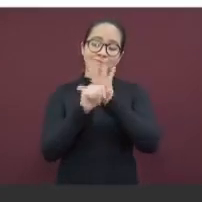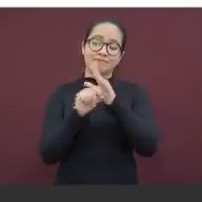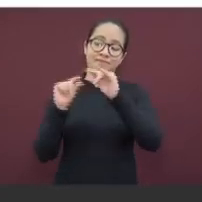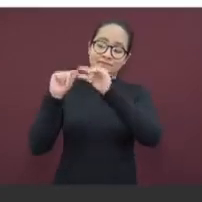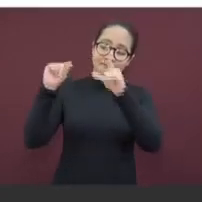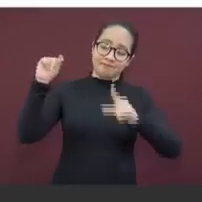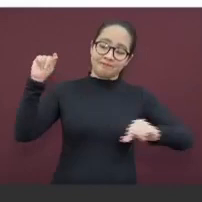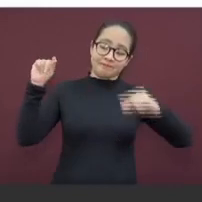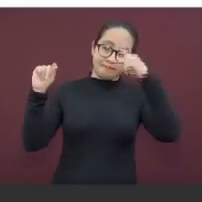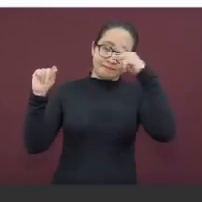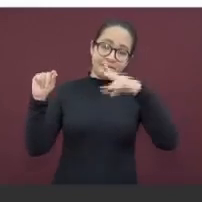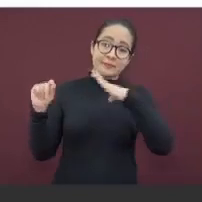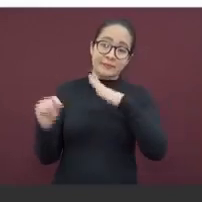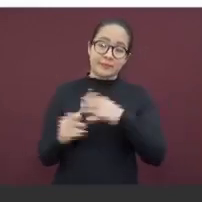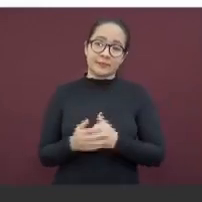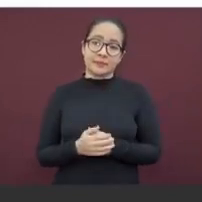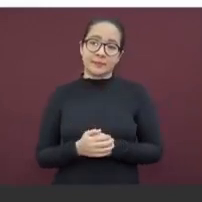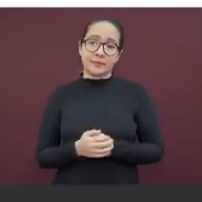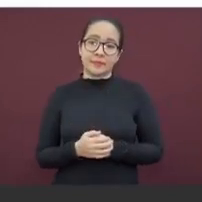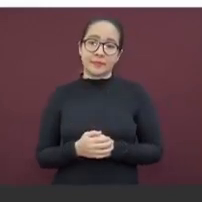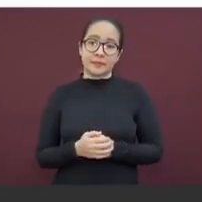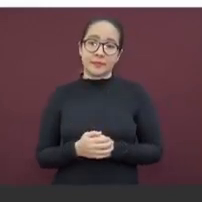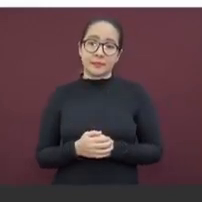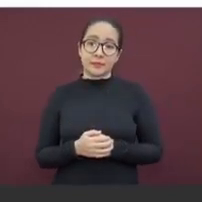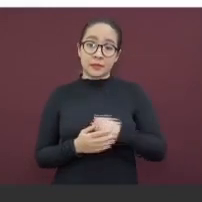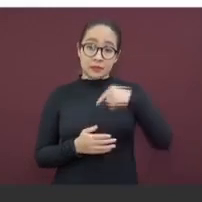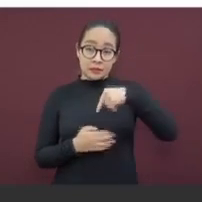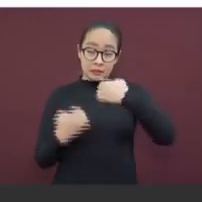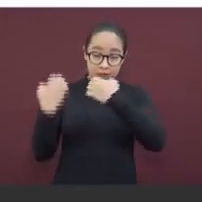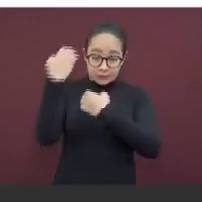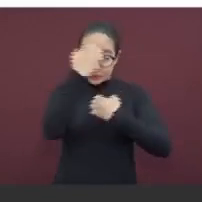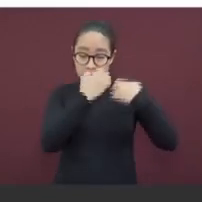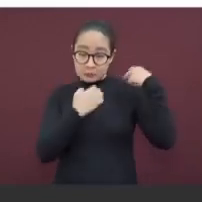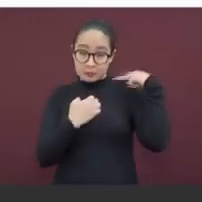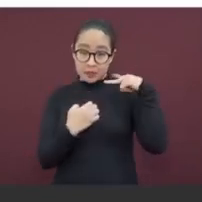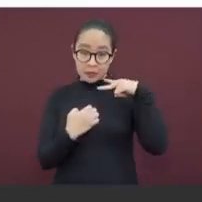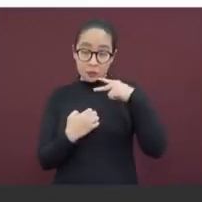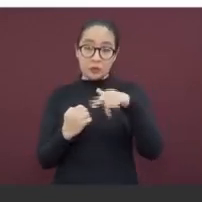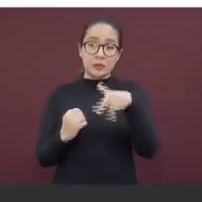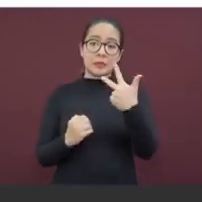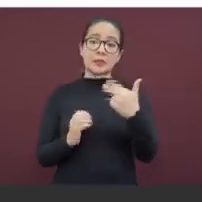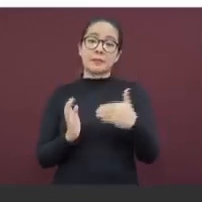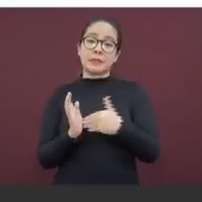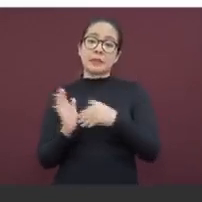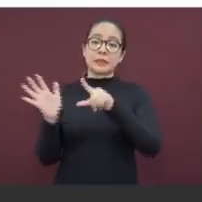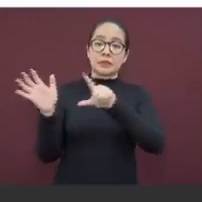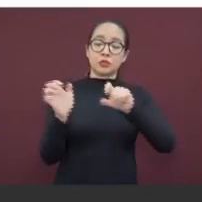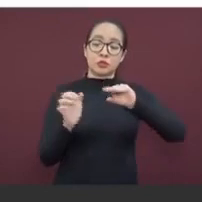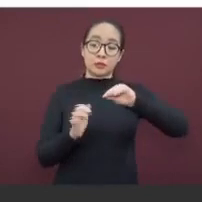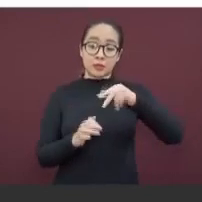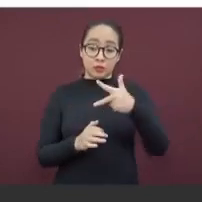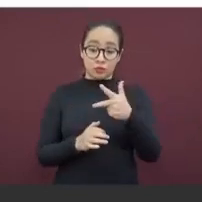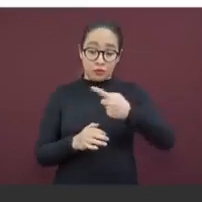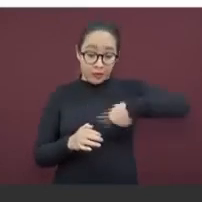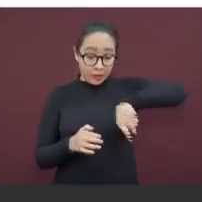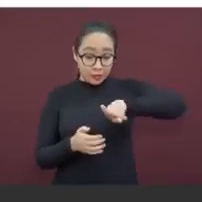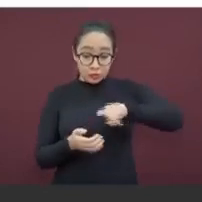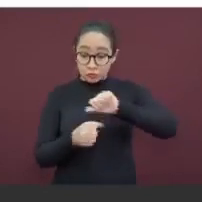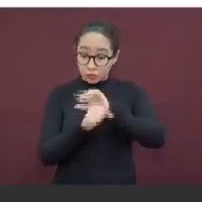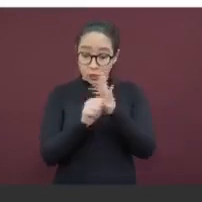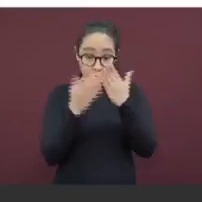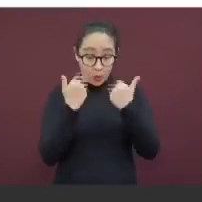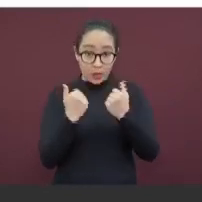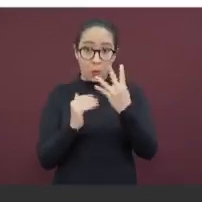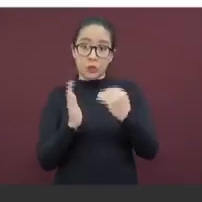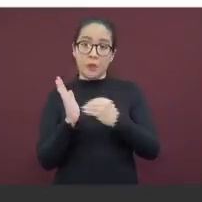kobe 19 a nivel nacional se han estudiado en el estado 13 mil 798 negativos